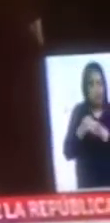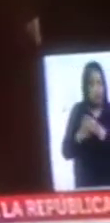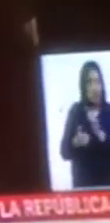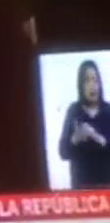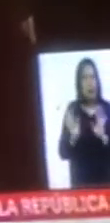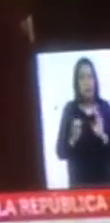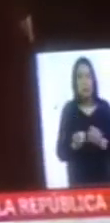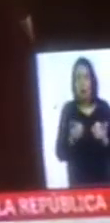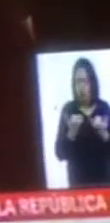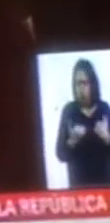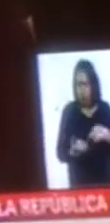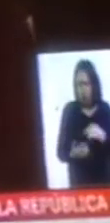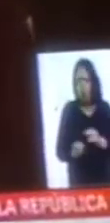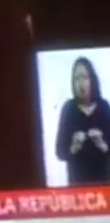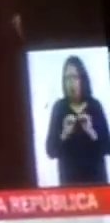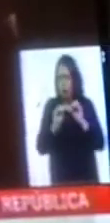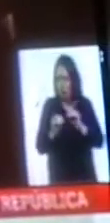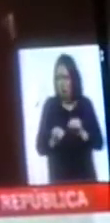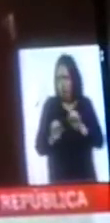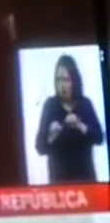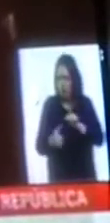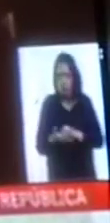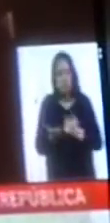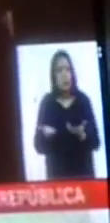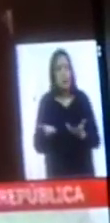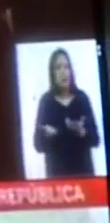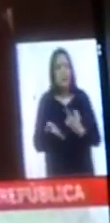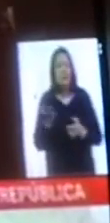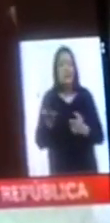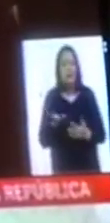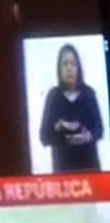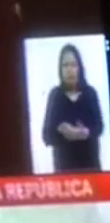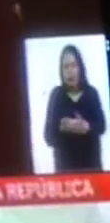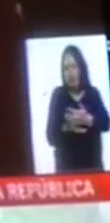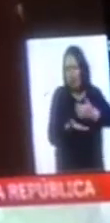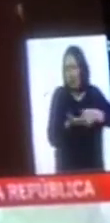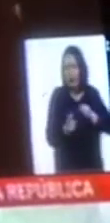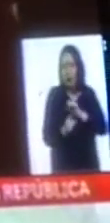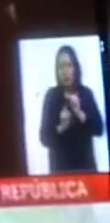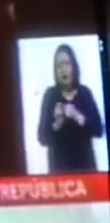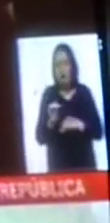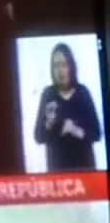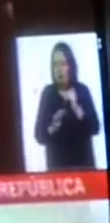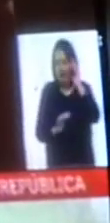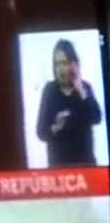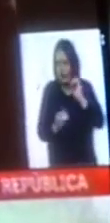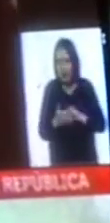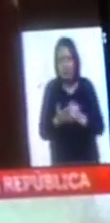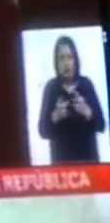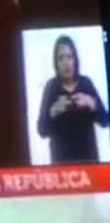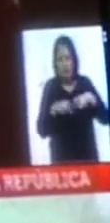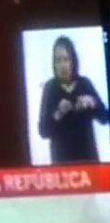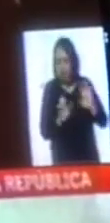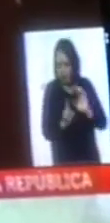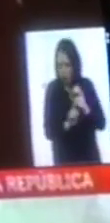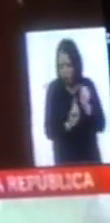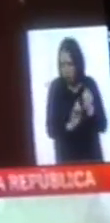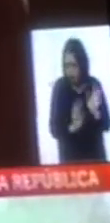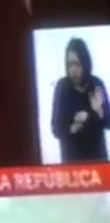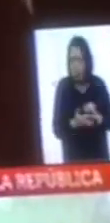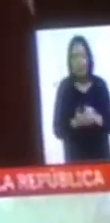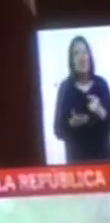implementaremos el criterio de rentabilidad social que es superior a las licencias indicará la licencia social